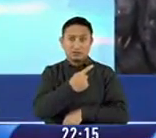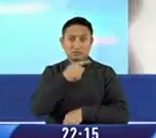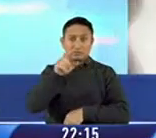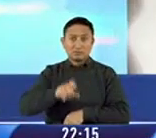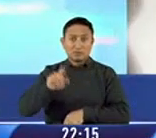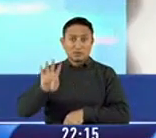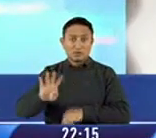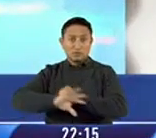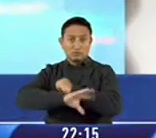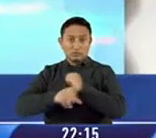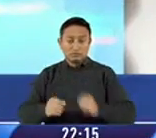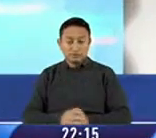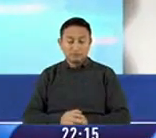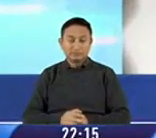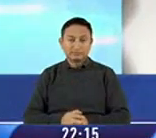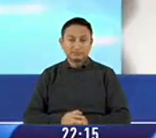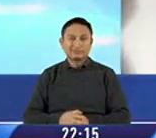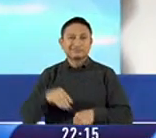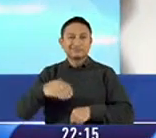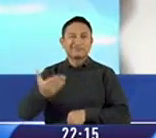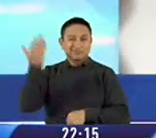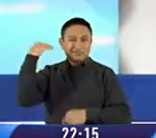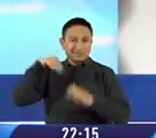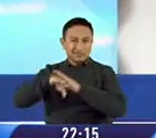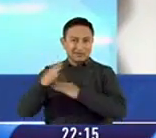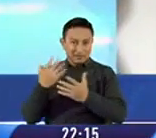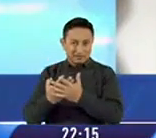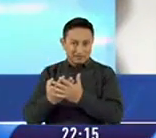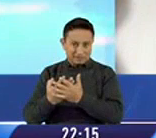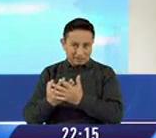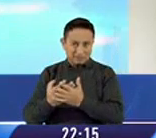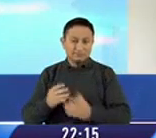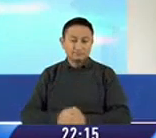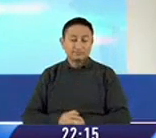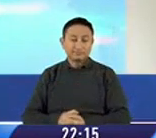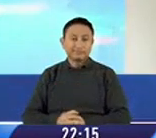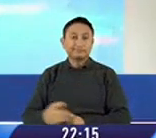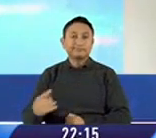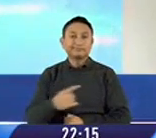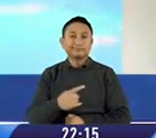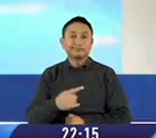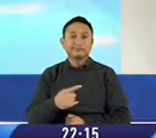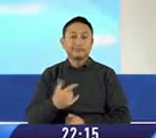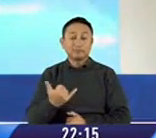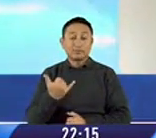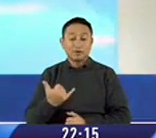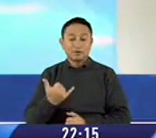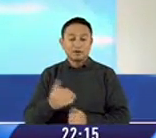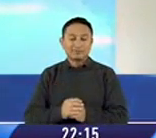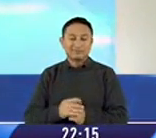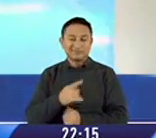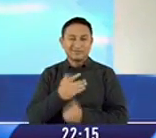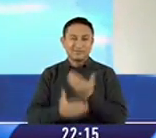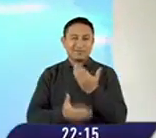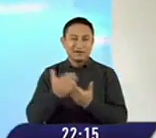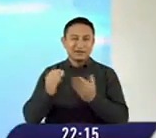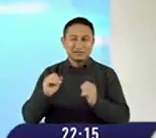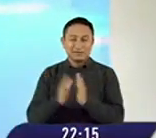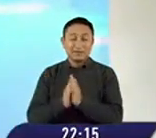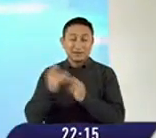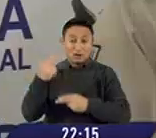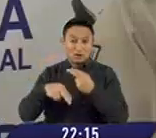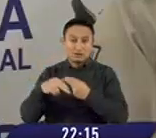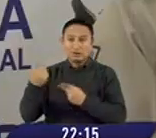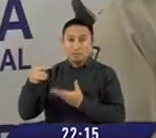cuatro sospechosos. Todos cuentan con antecedentes. Al parecer, la conocida vacuna se convirtió en el delito que más rentabilidad les